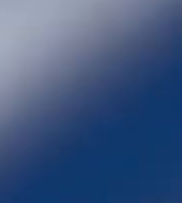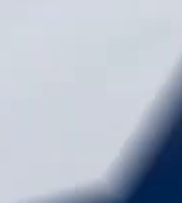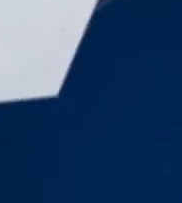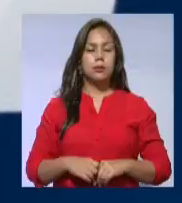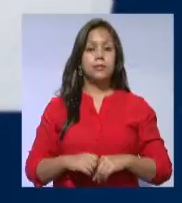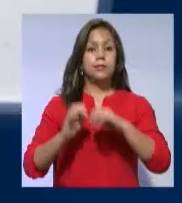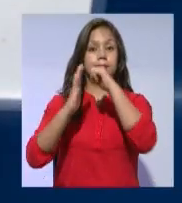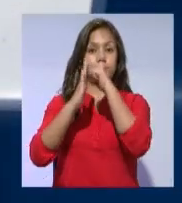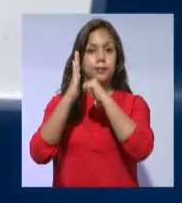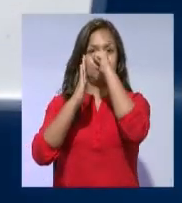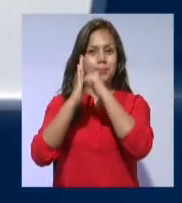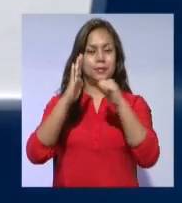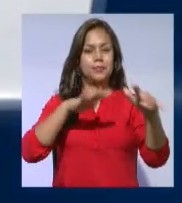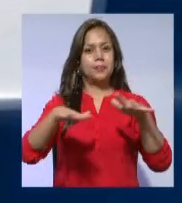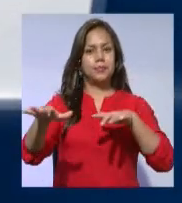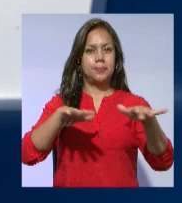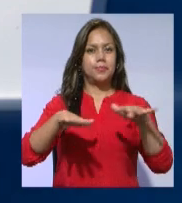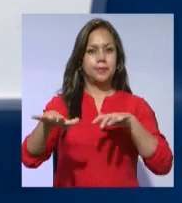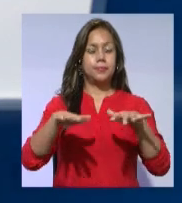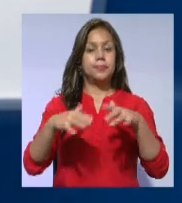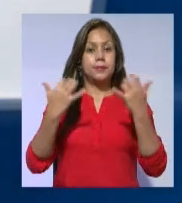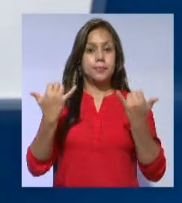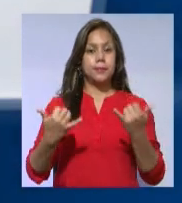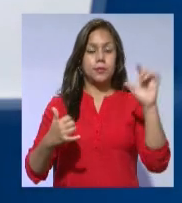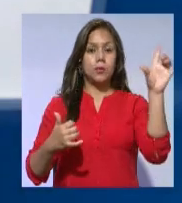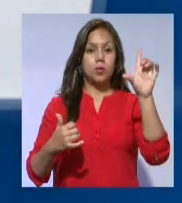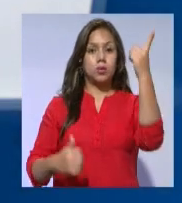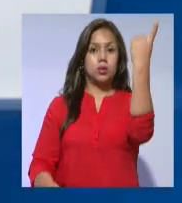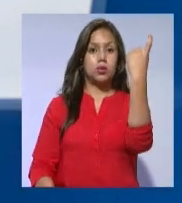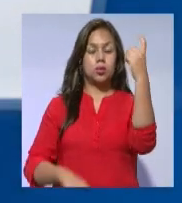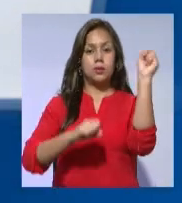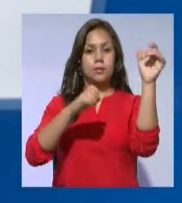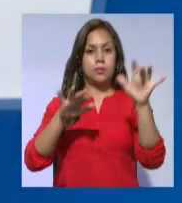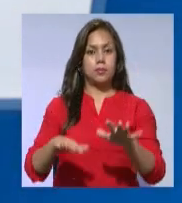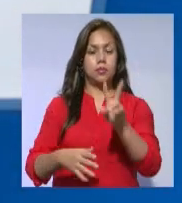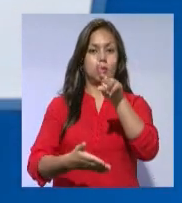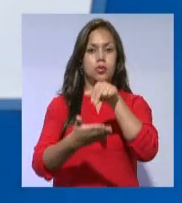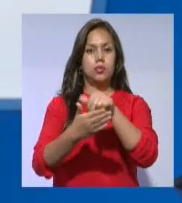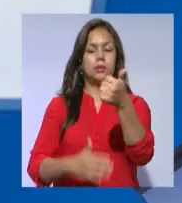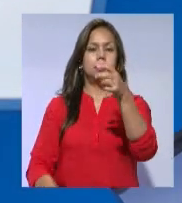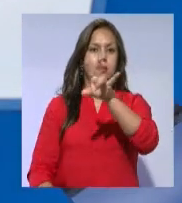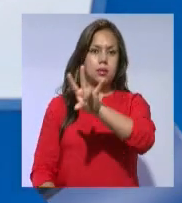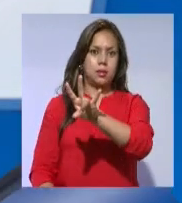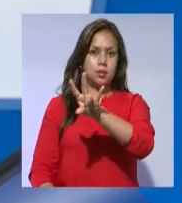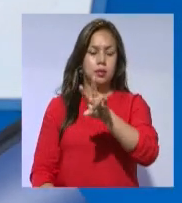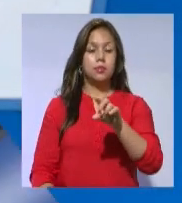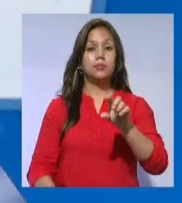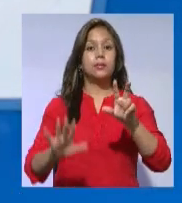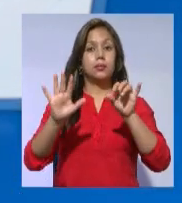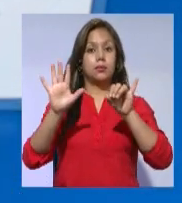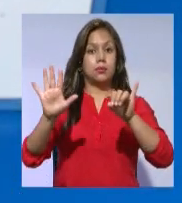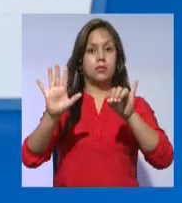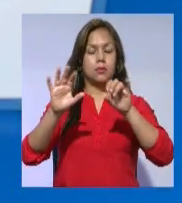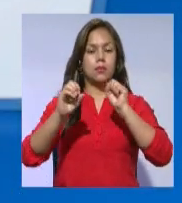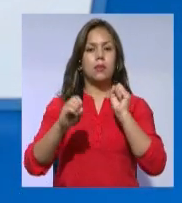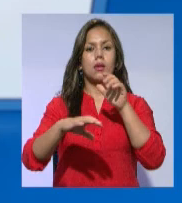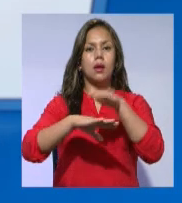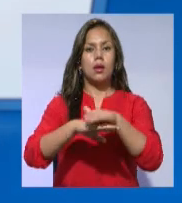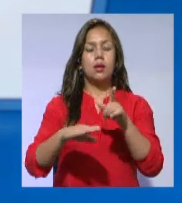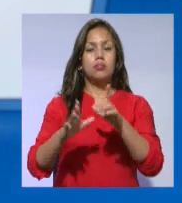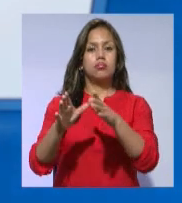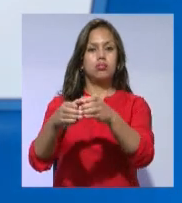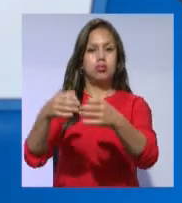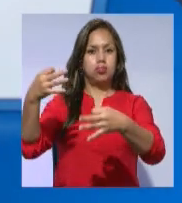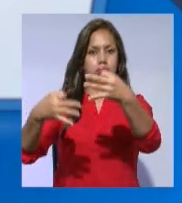la agenda de actividades prevista para el día de hoy lunes 11 de septiembre de 2017 a las 18 horas sesión de la comisión de justicia